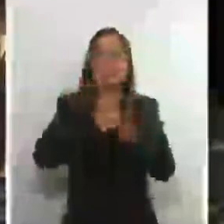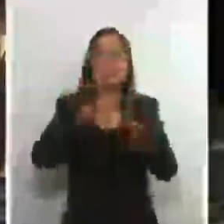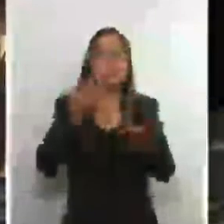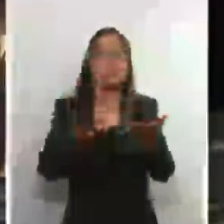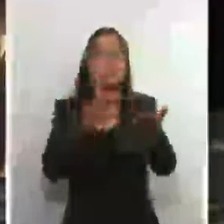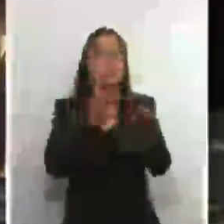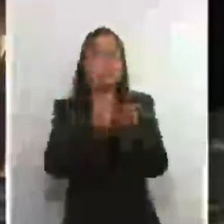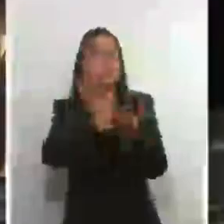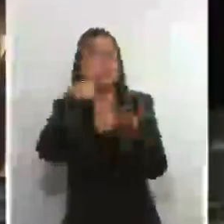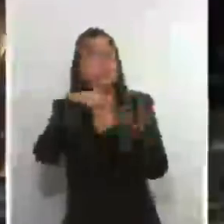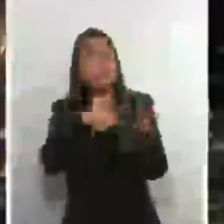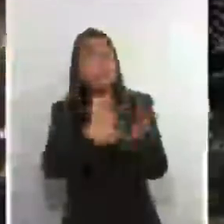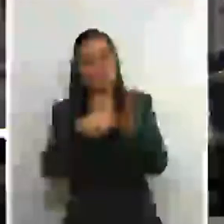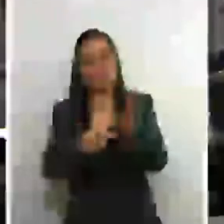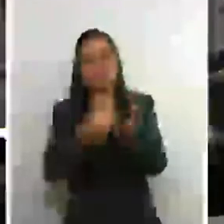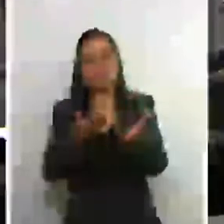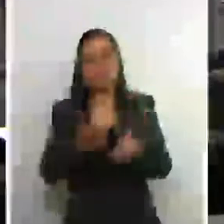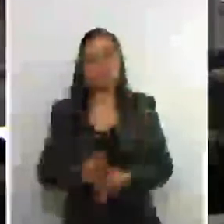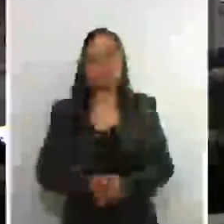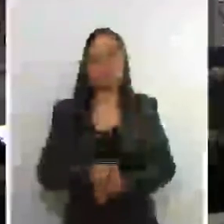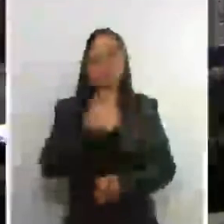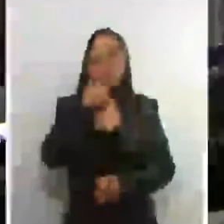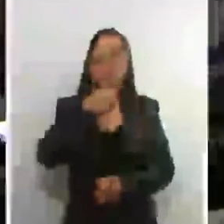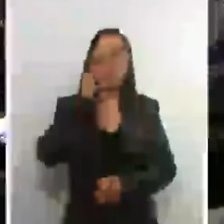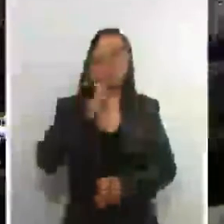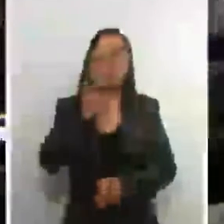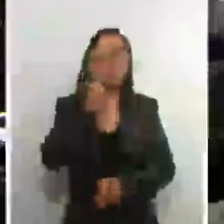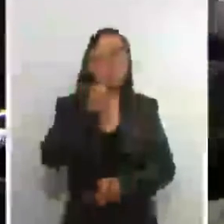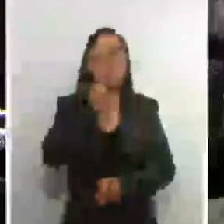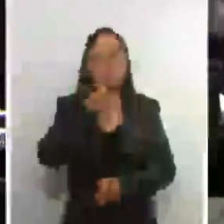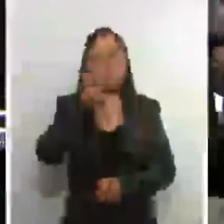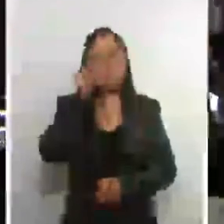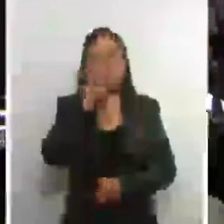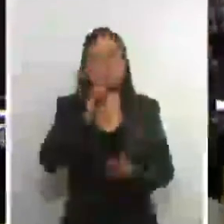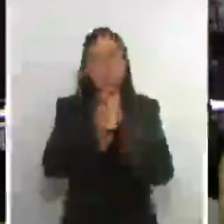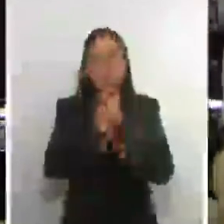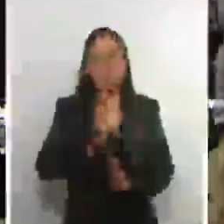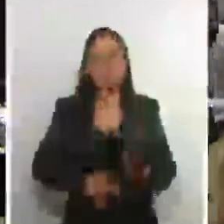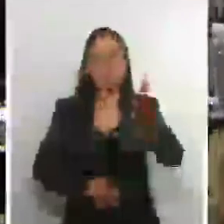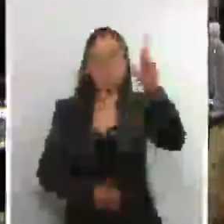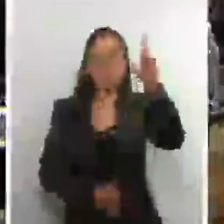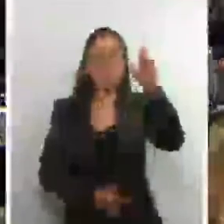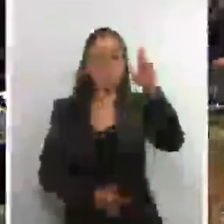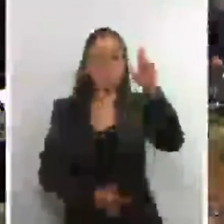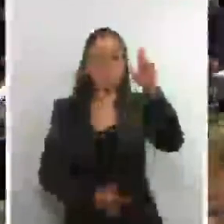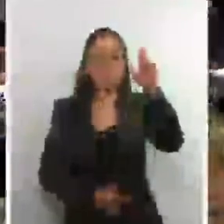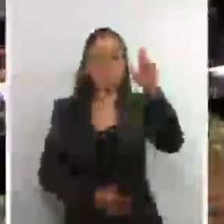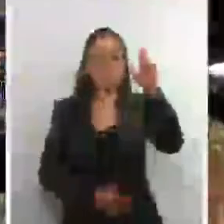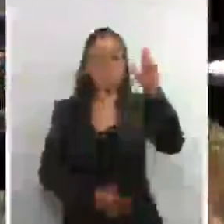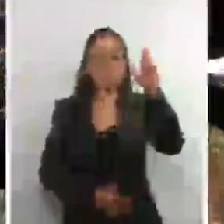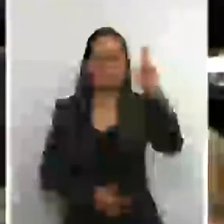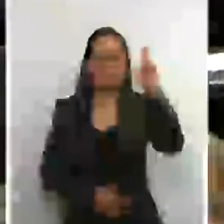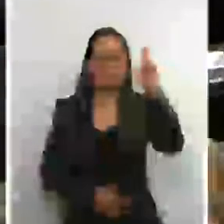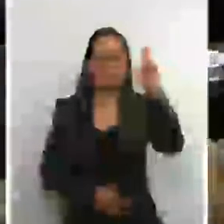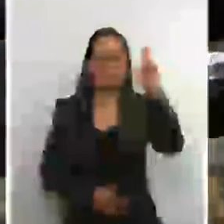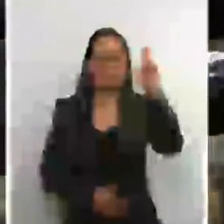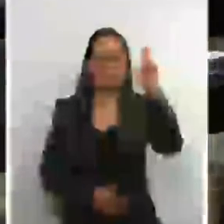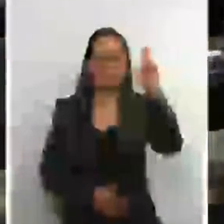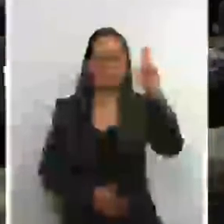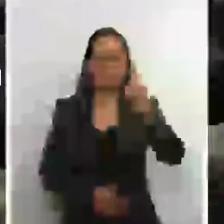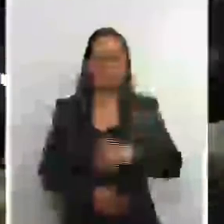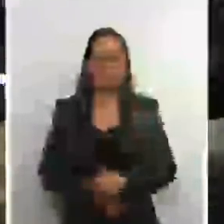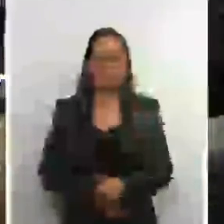la propuesta planteada. Las y los constituyentes que estén por la afirmativa, sírvanse manifestarlo.